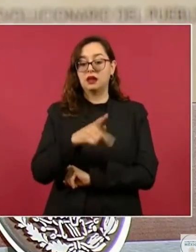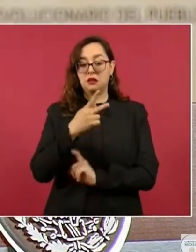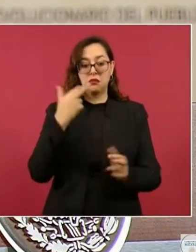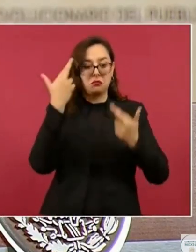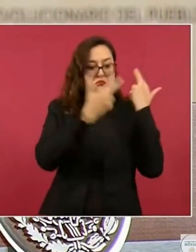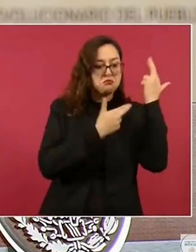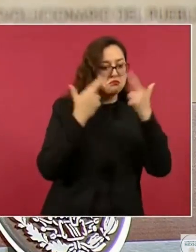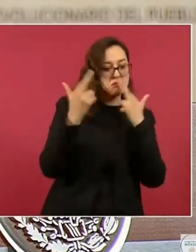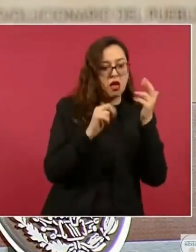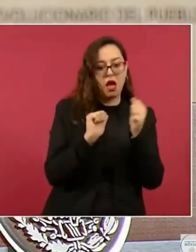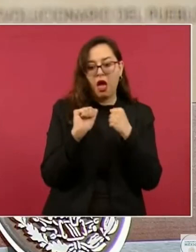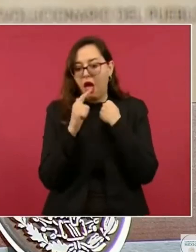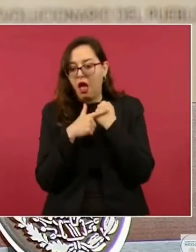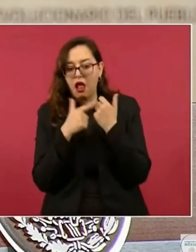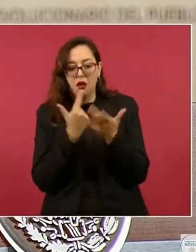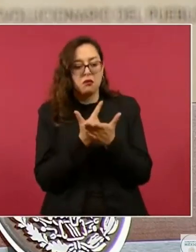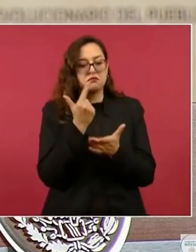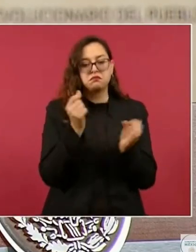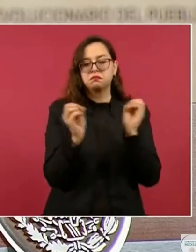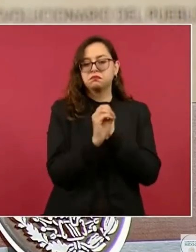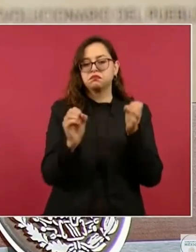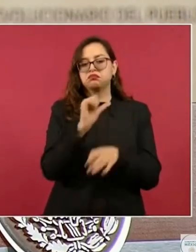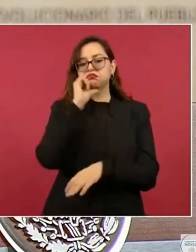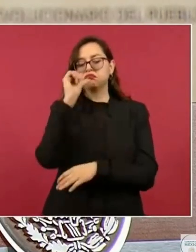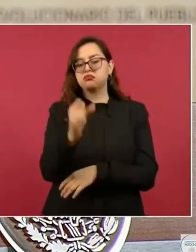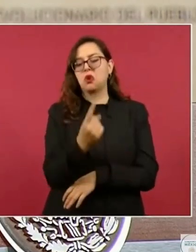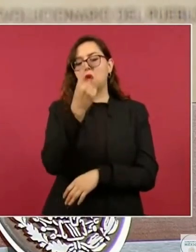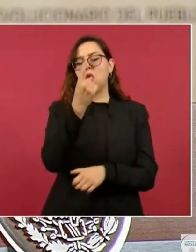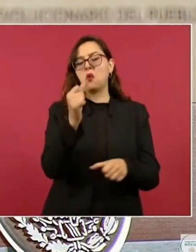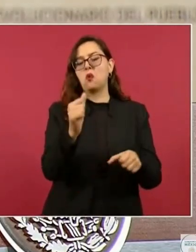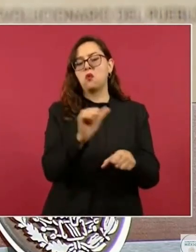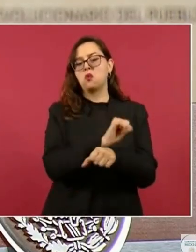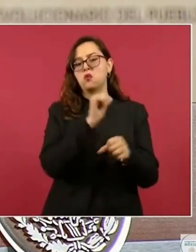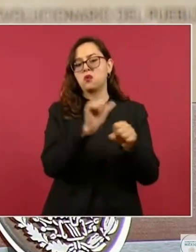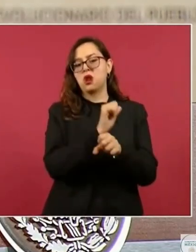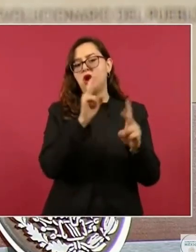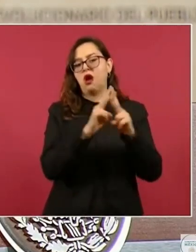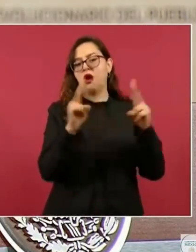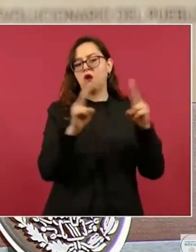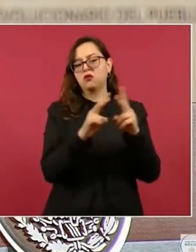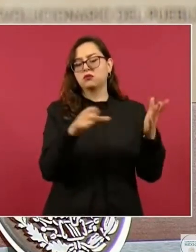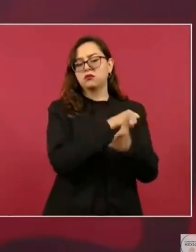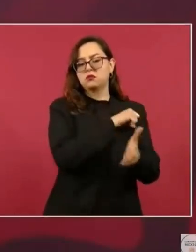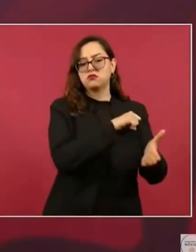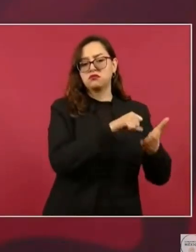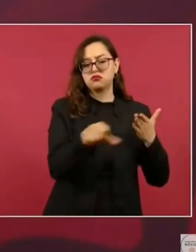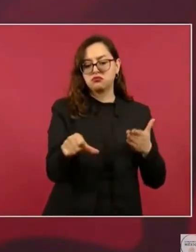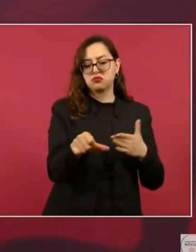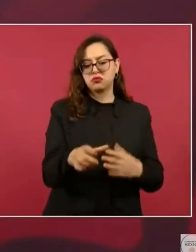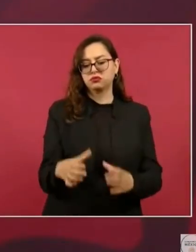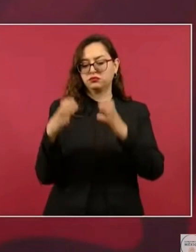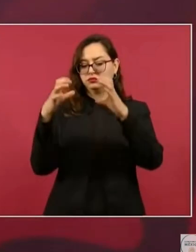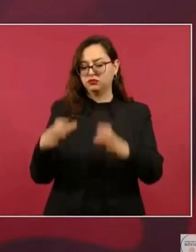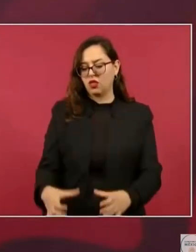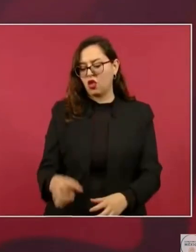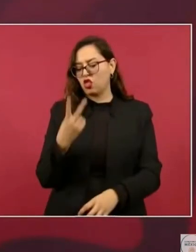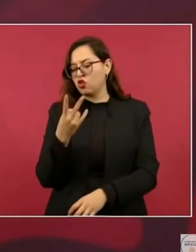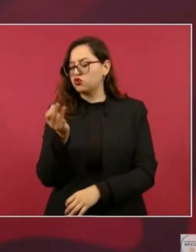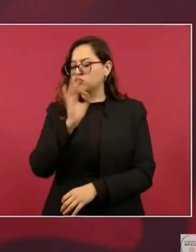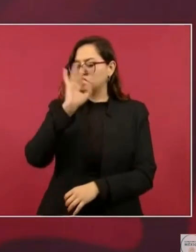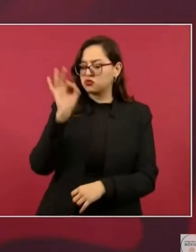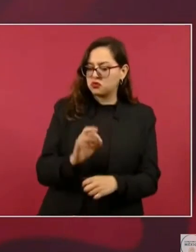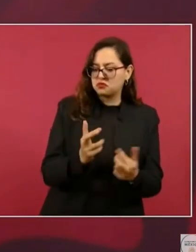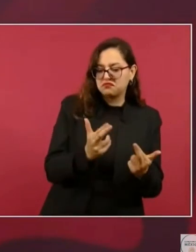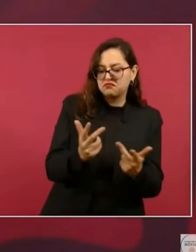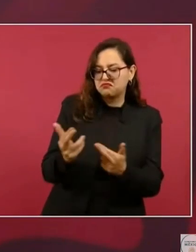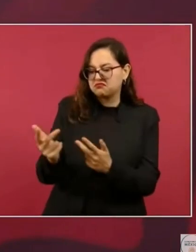que reportar en ese tema. Un vehículo inmovilizado y un 2 por ciento en general de cilindros en mal estado,